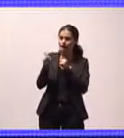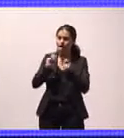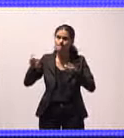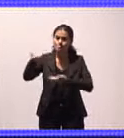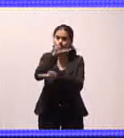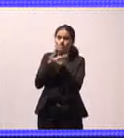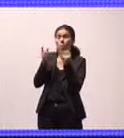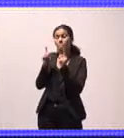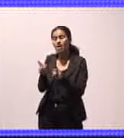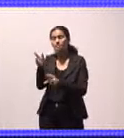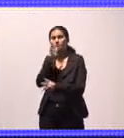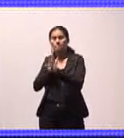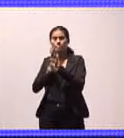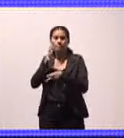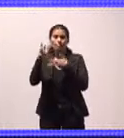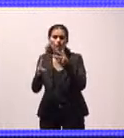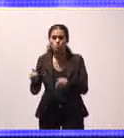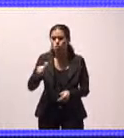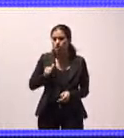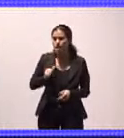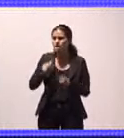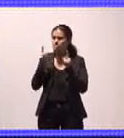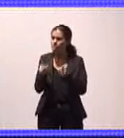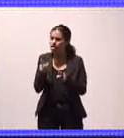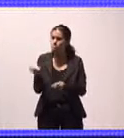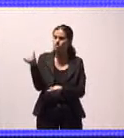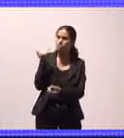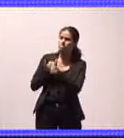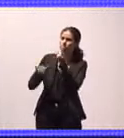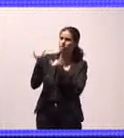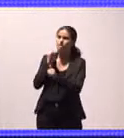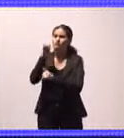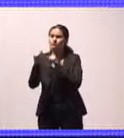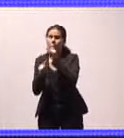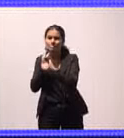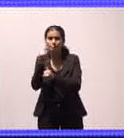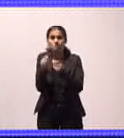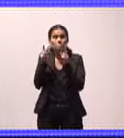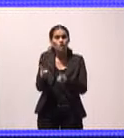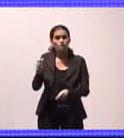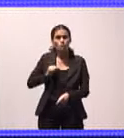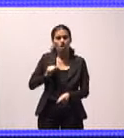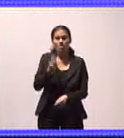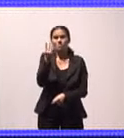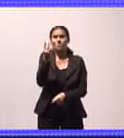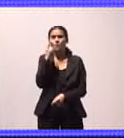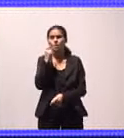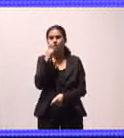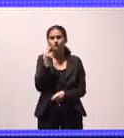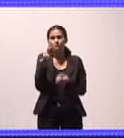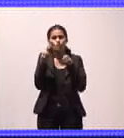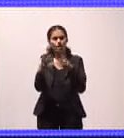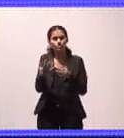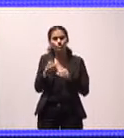nosotras, para nosotras, solo nosotras nos escuchamos y por lo tanto